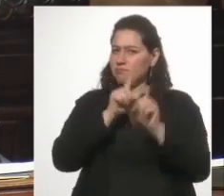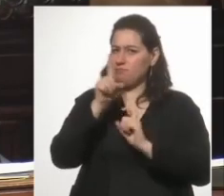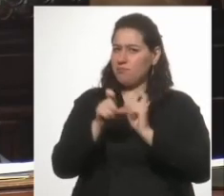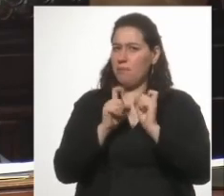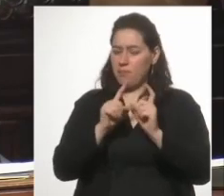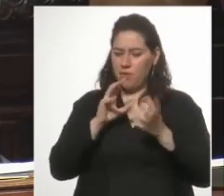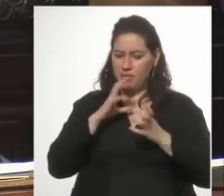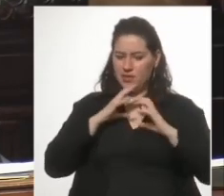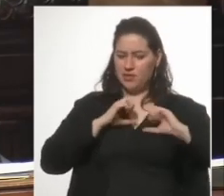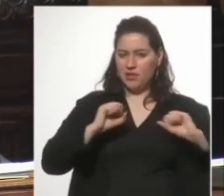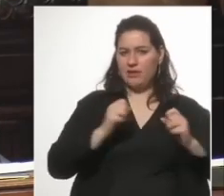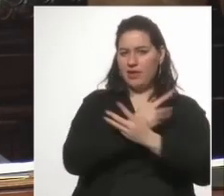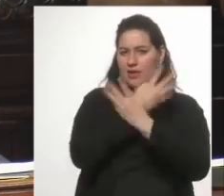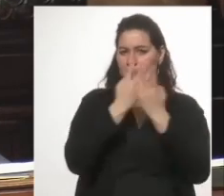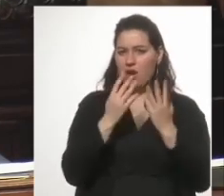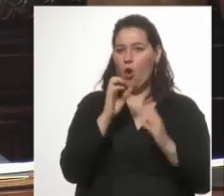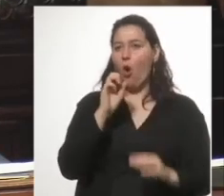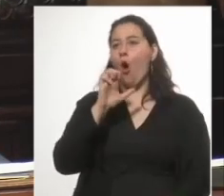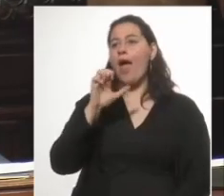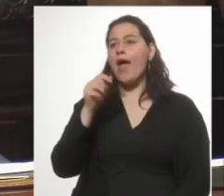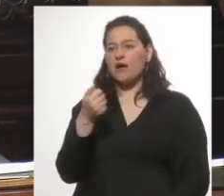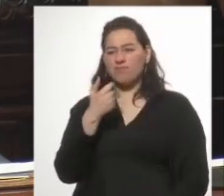propia Secretaría General de la OEA.